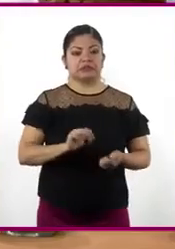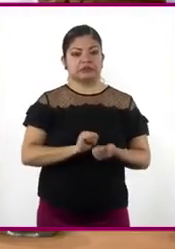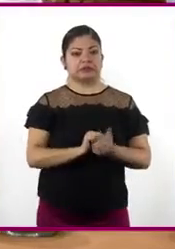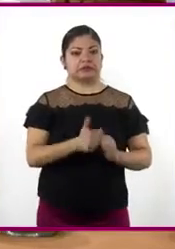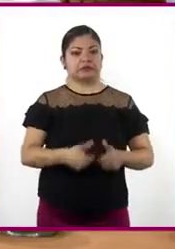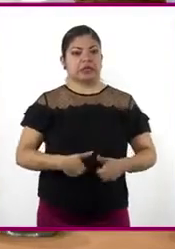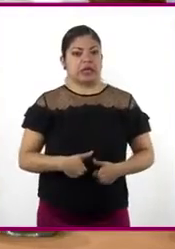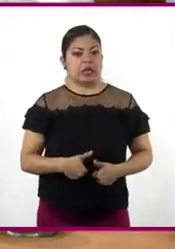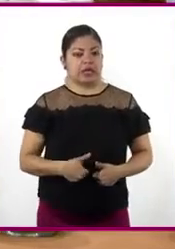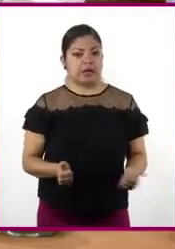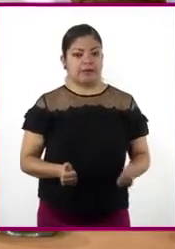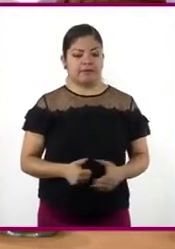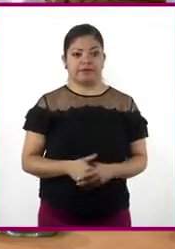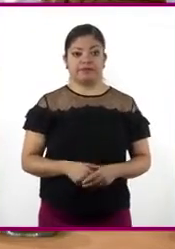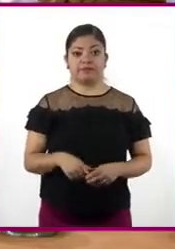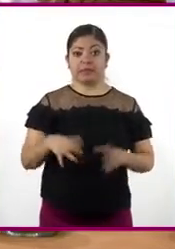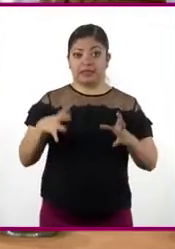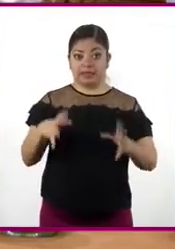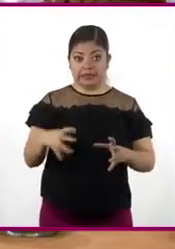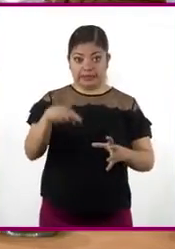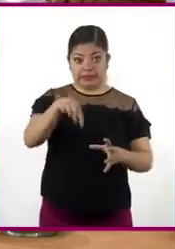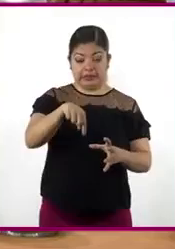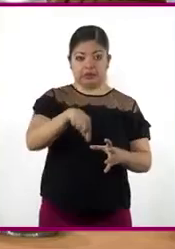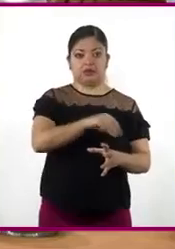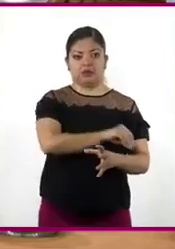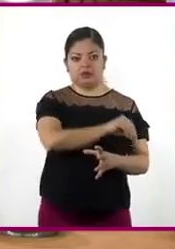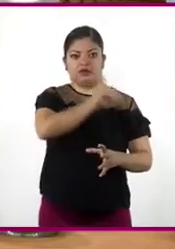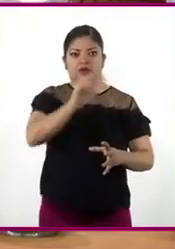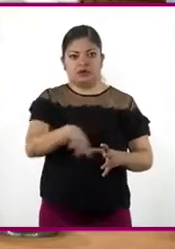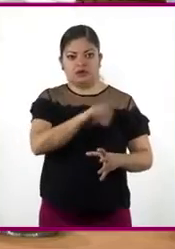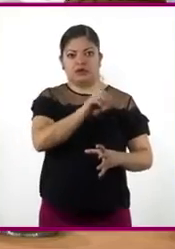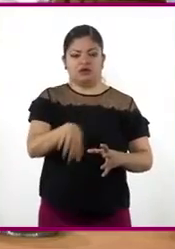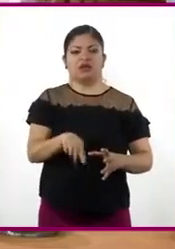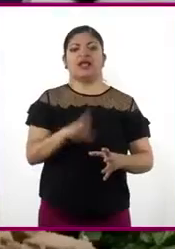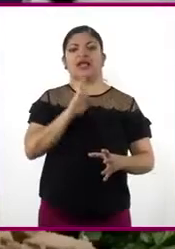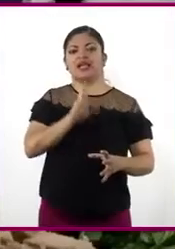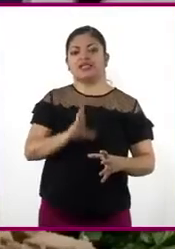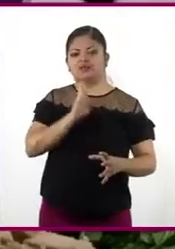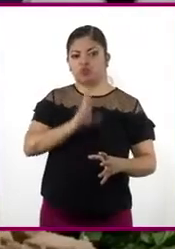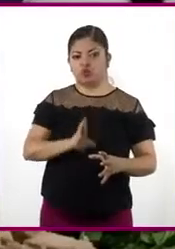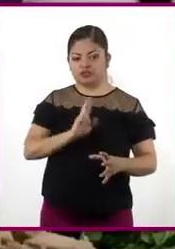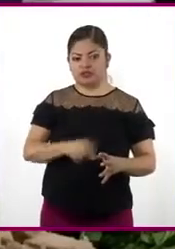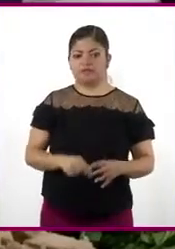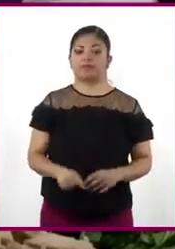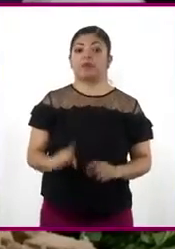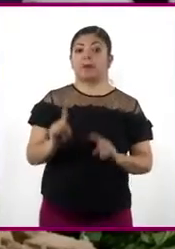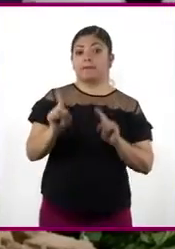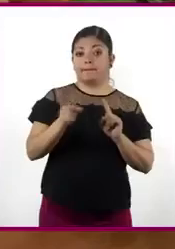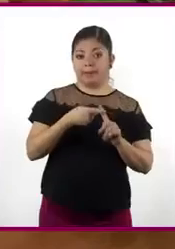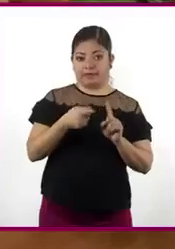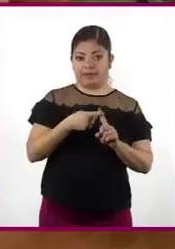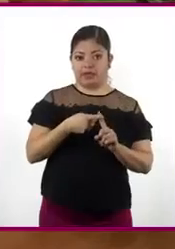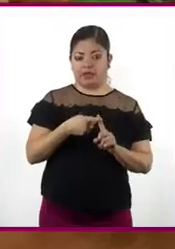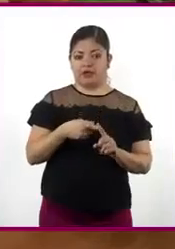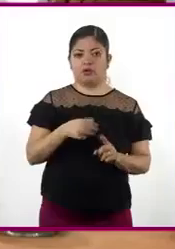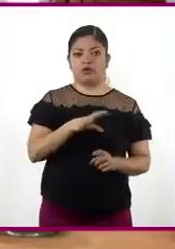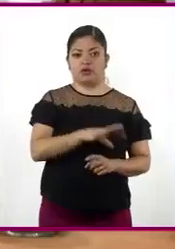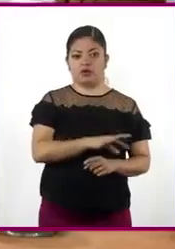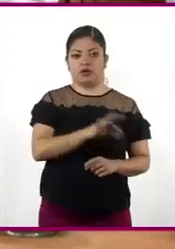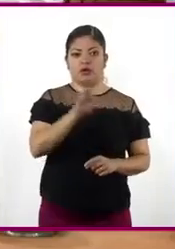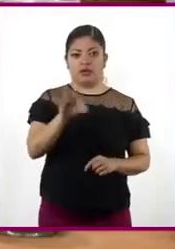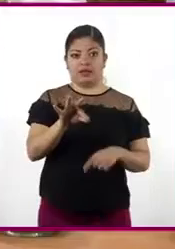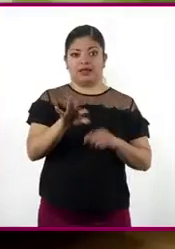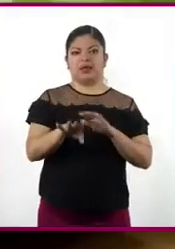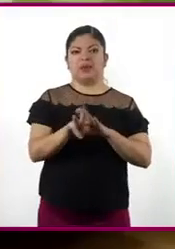apetito. En este bol ponemos las respuestas a nuestros ingredientes. Primero, elegimos nuestra base